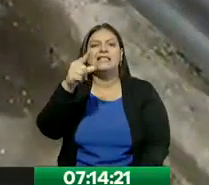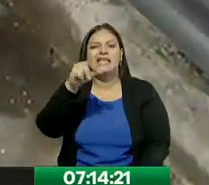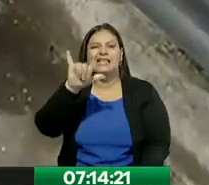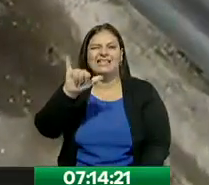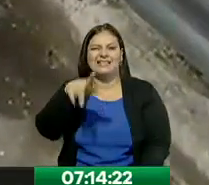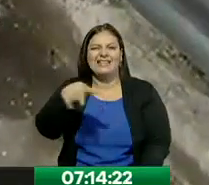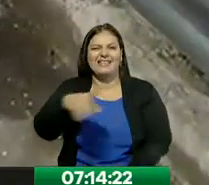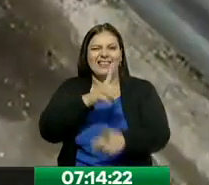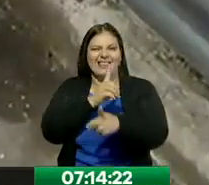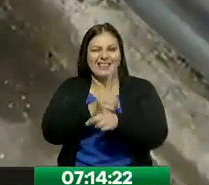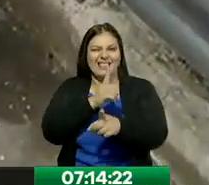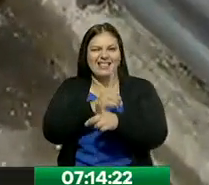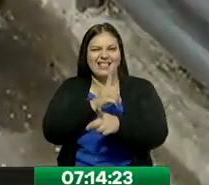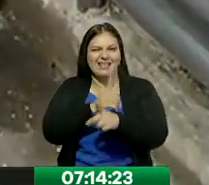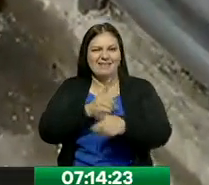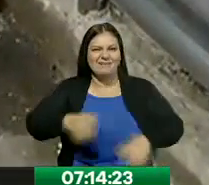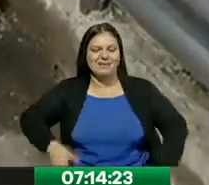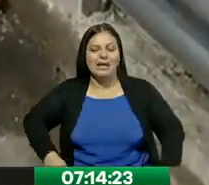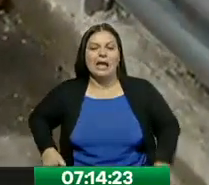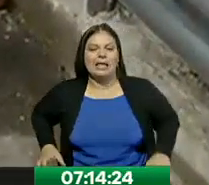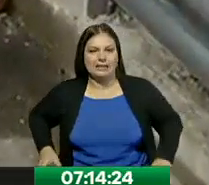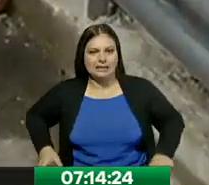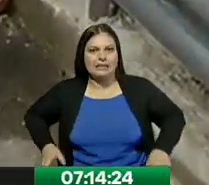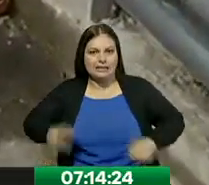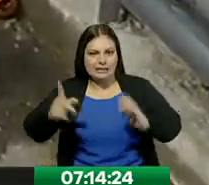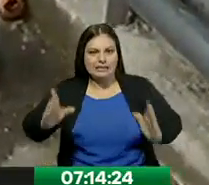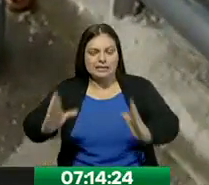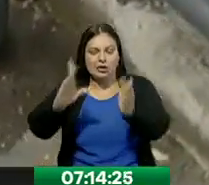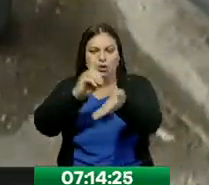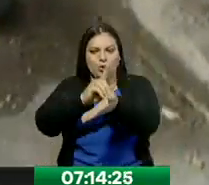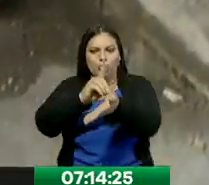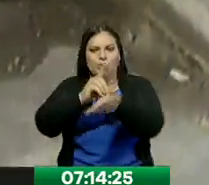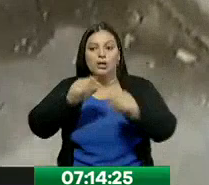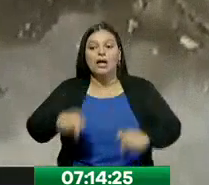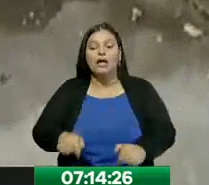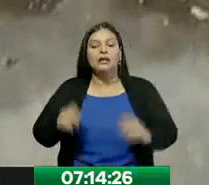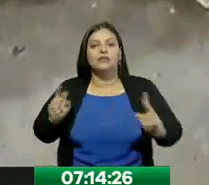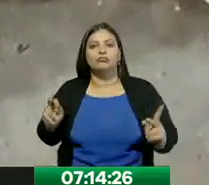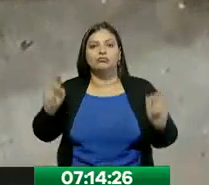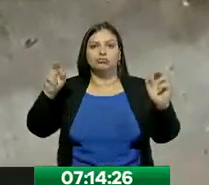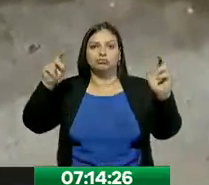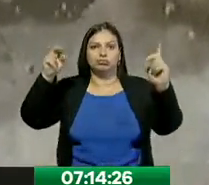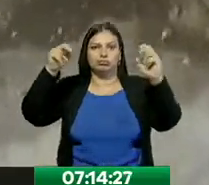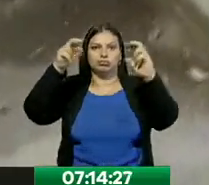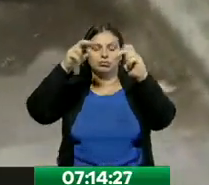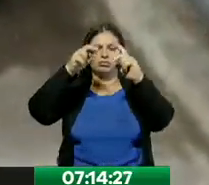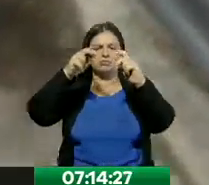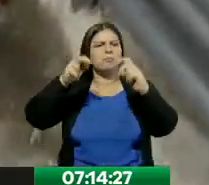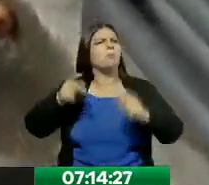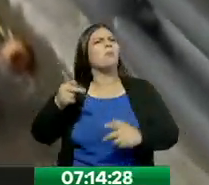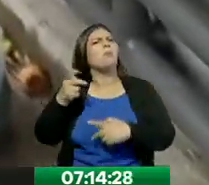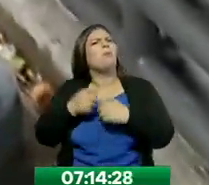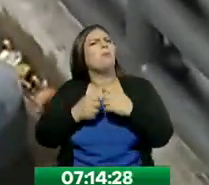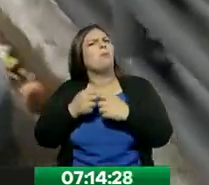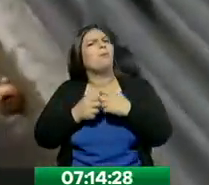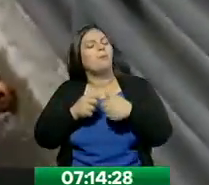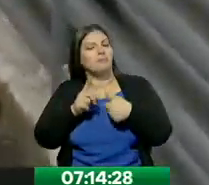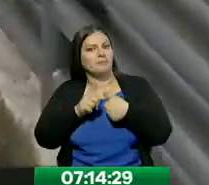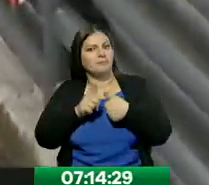personas en situación de indigencia estarían pernoctando, y no solamente